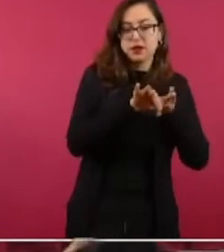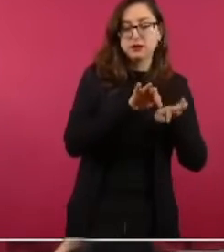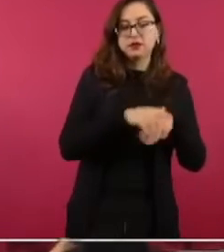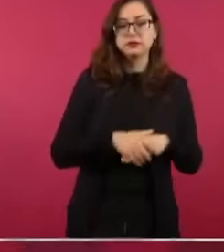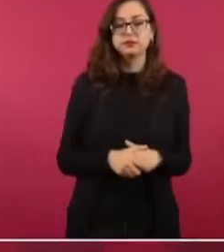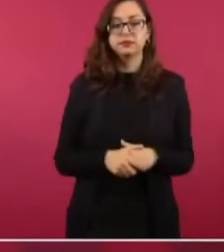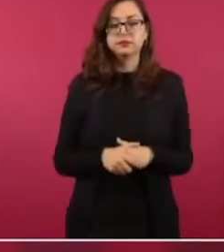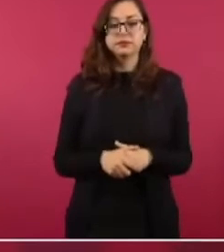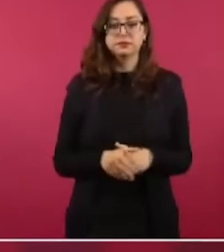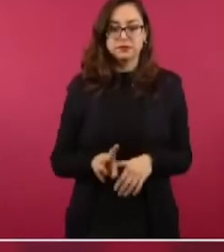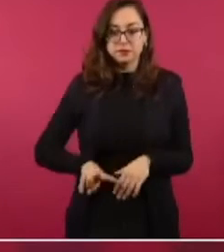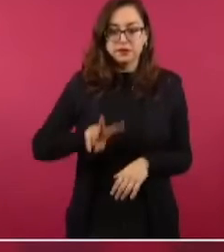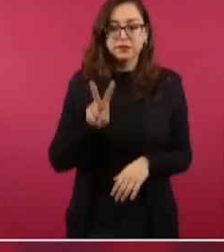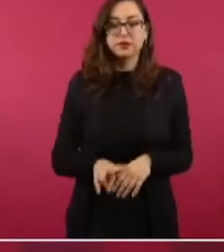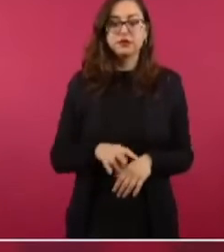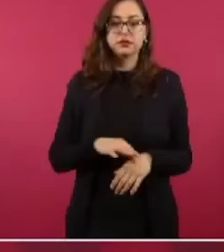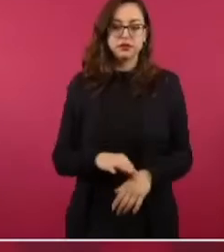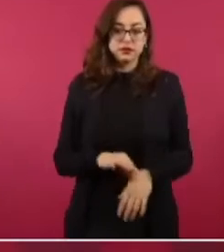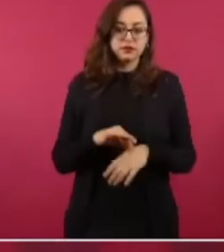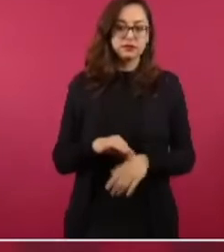que funcione.